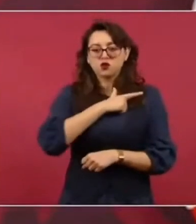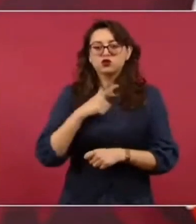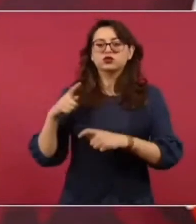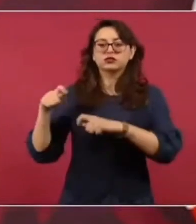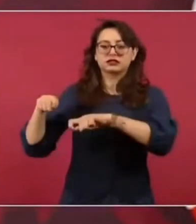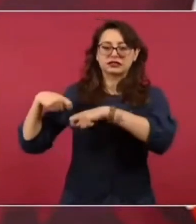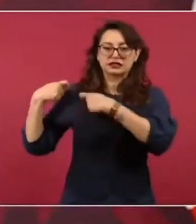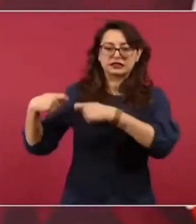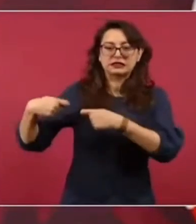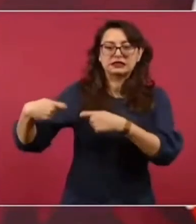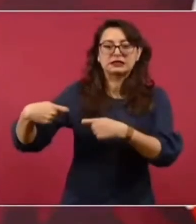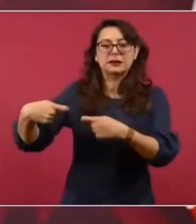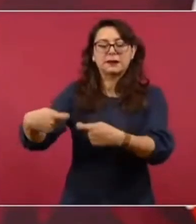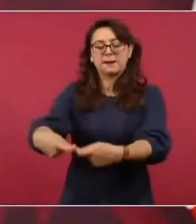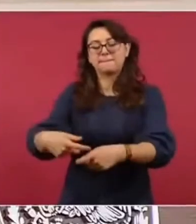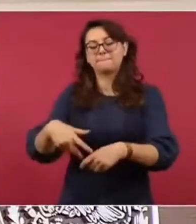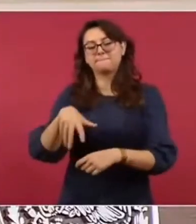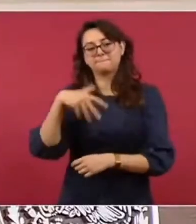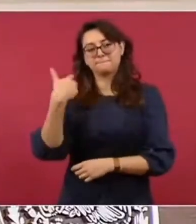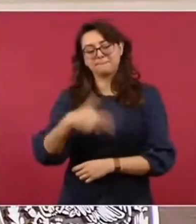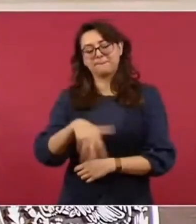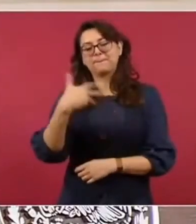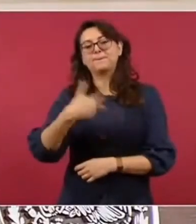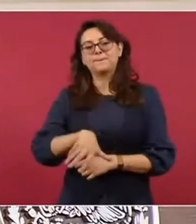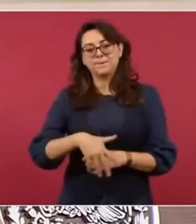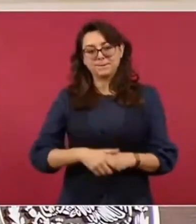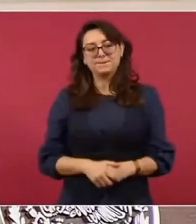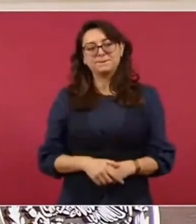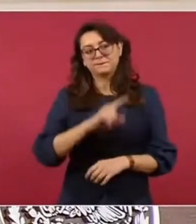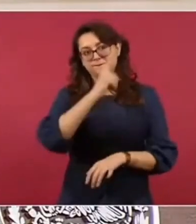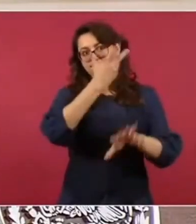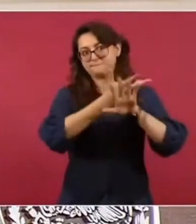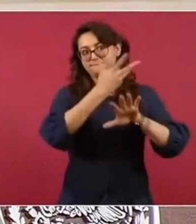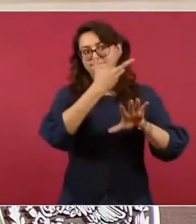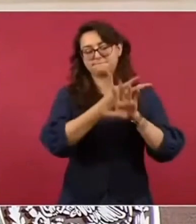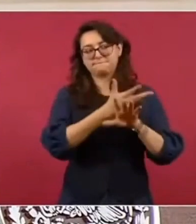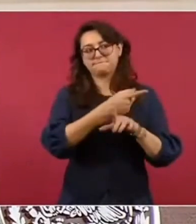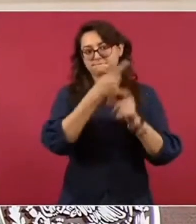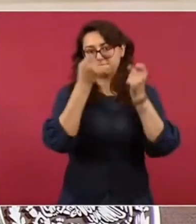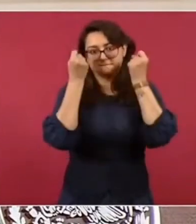y muy estimado, muy respetado en Estados Unidos,